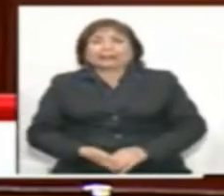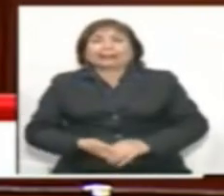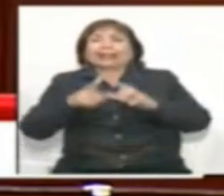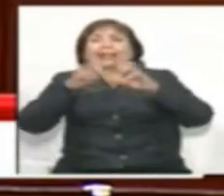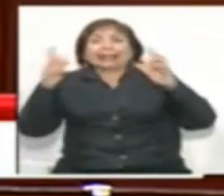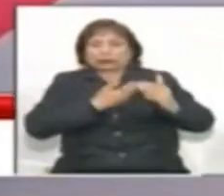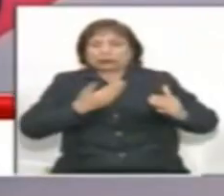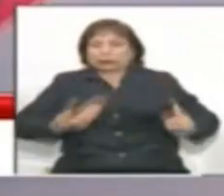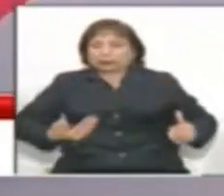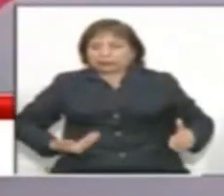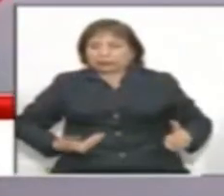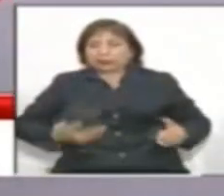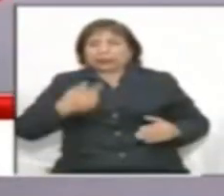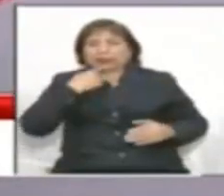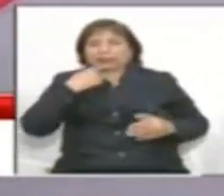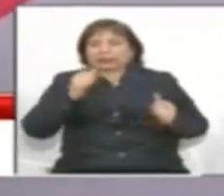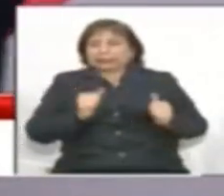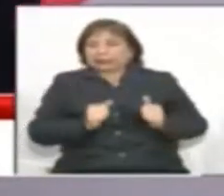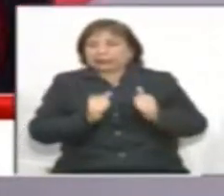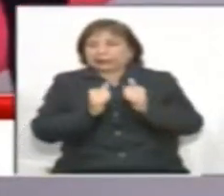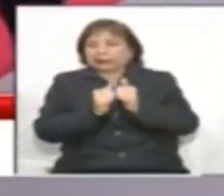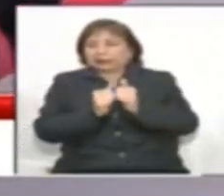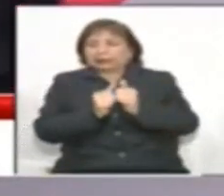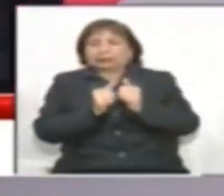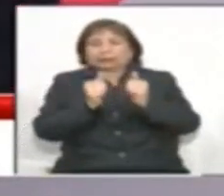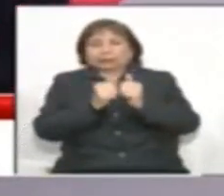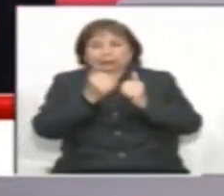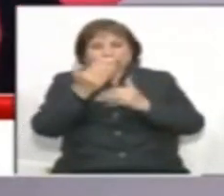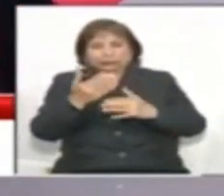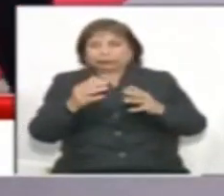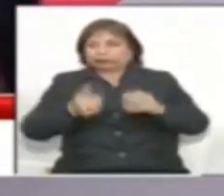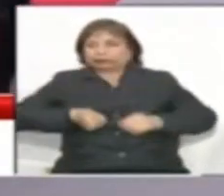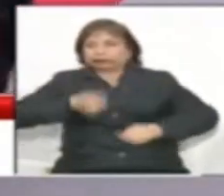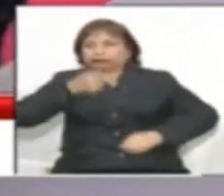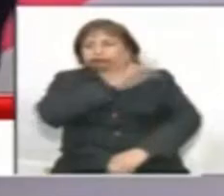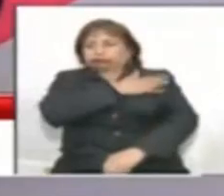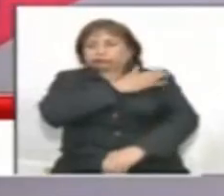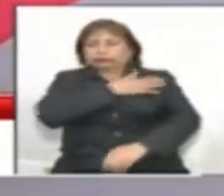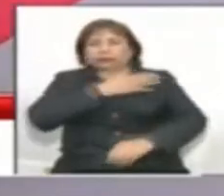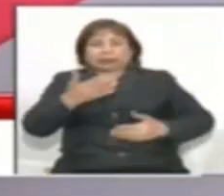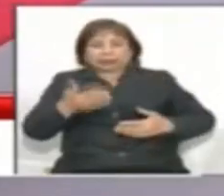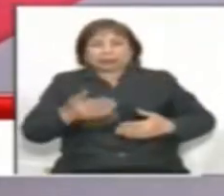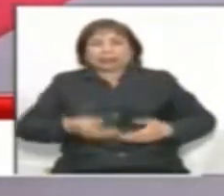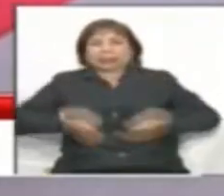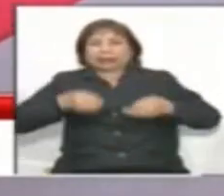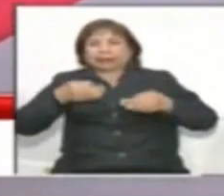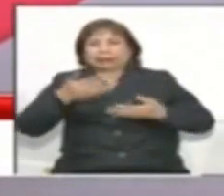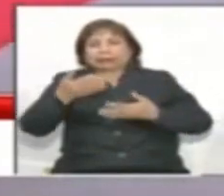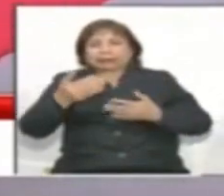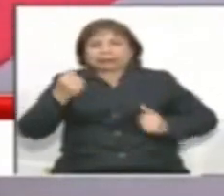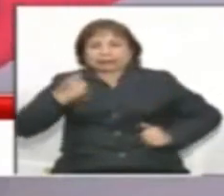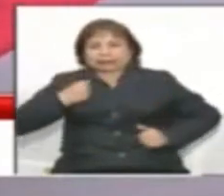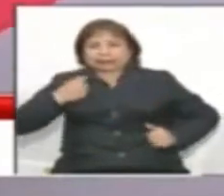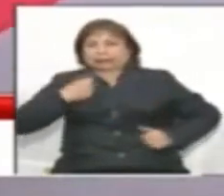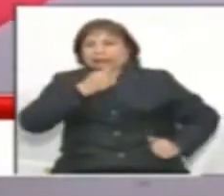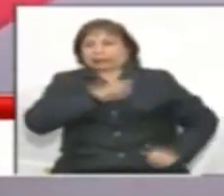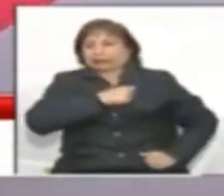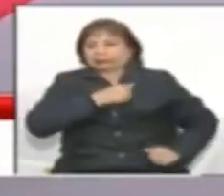grandes y a las pequeñas. Merino subrayó que los votos que aprobaron la destitución de Vizcarra no fueron comprados y